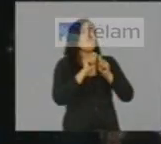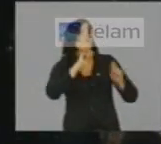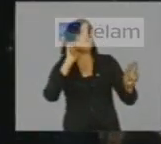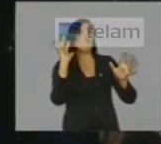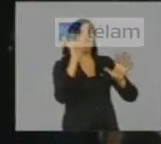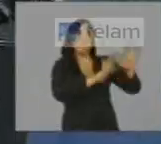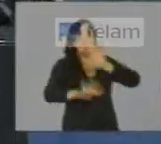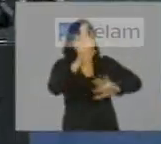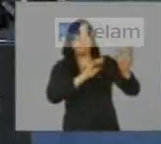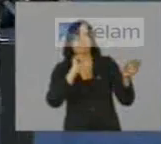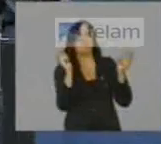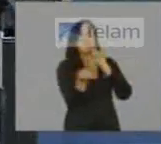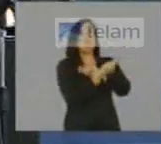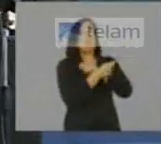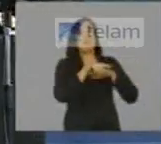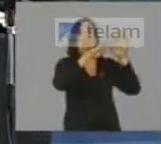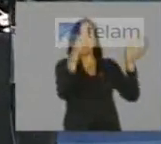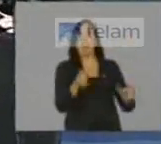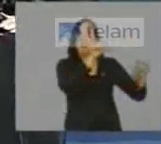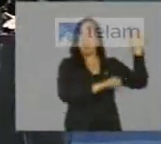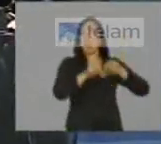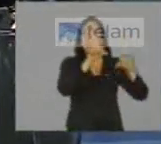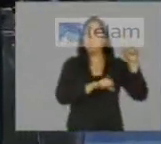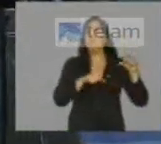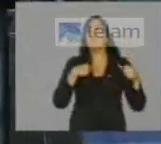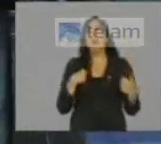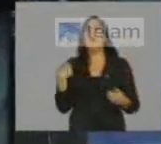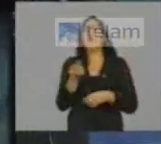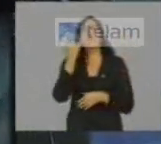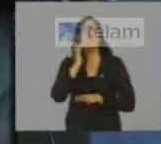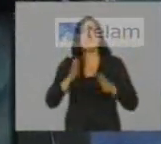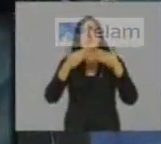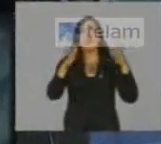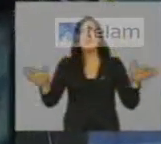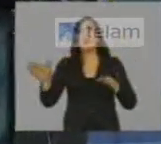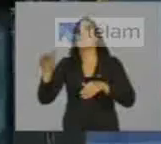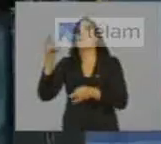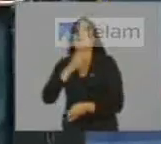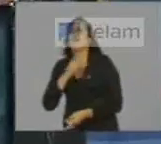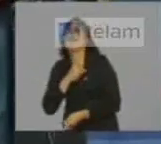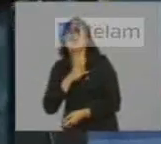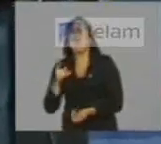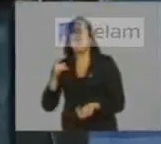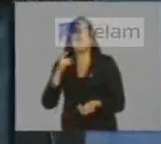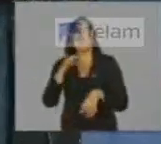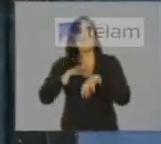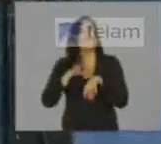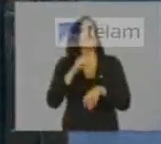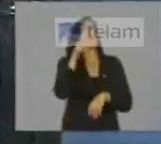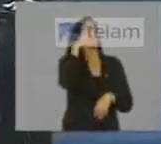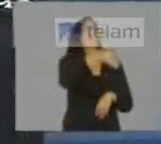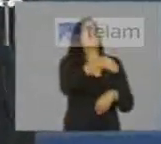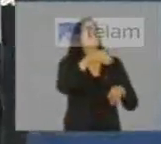inaugurado infinidades de obras, de facultades, de laboratorios. Han retornado ya